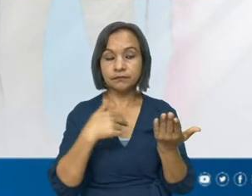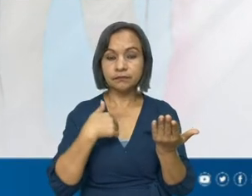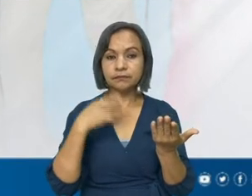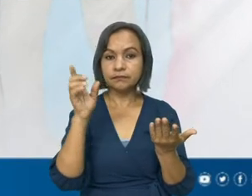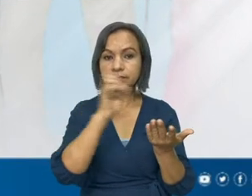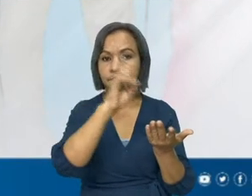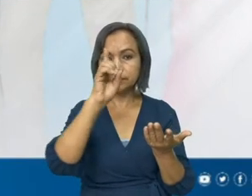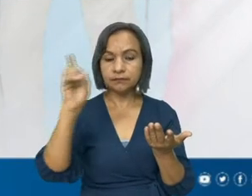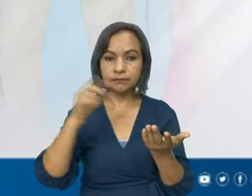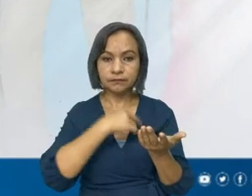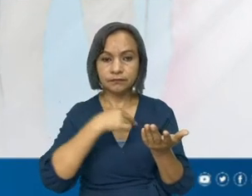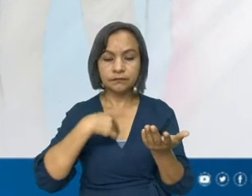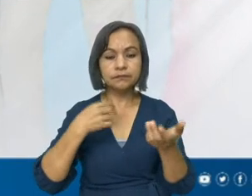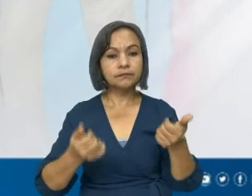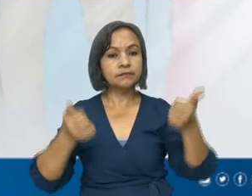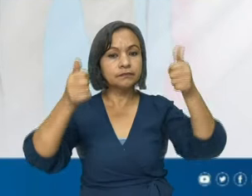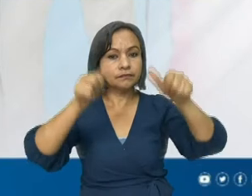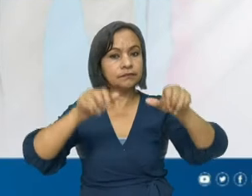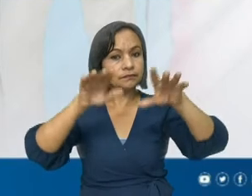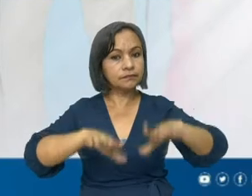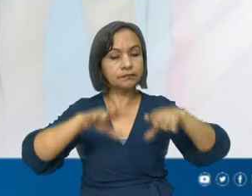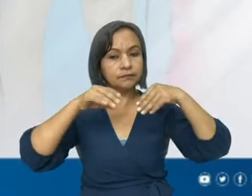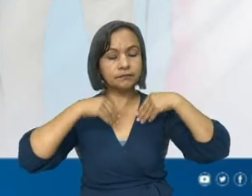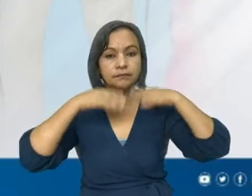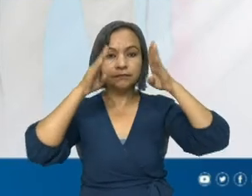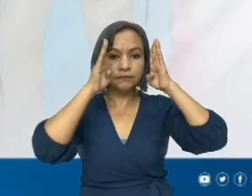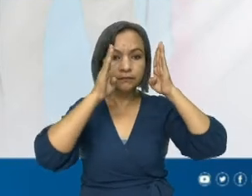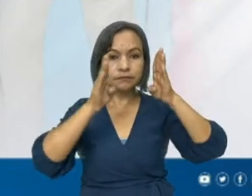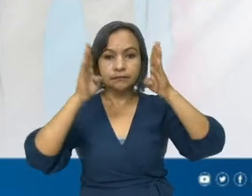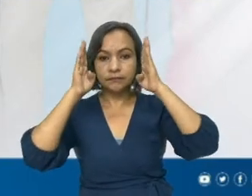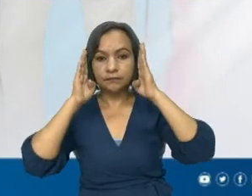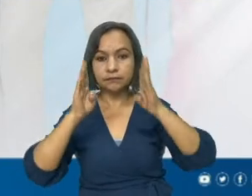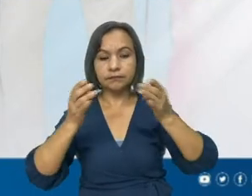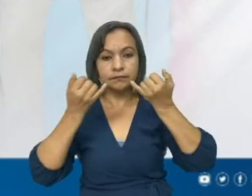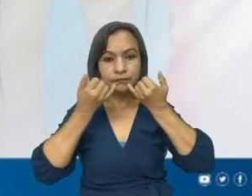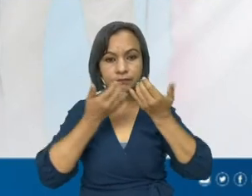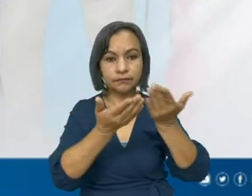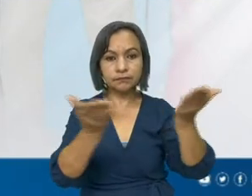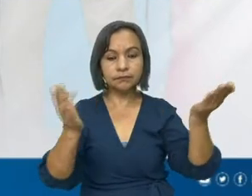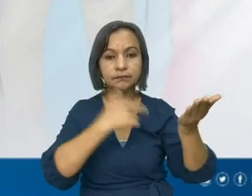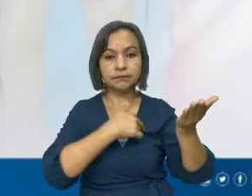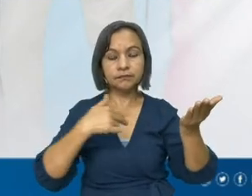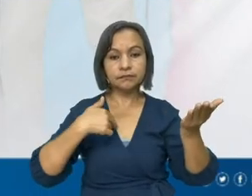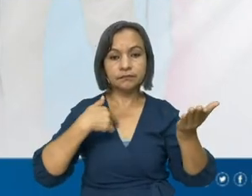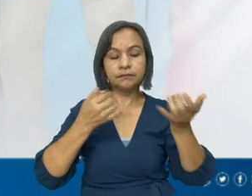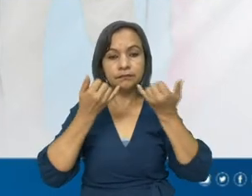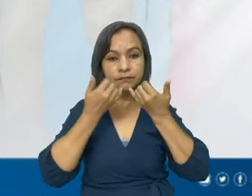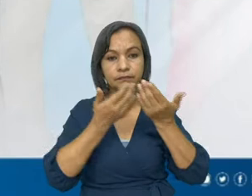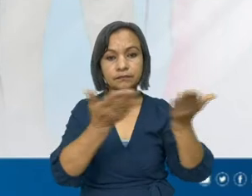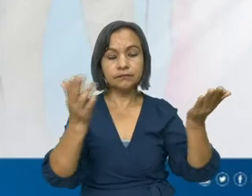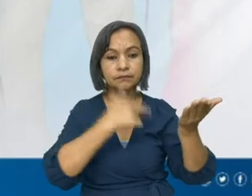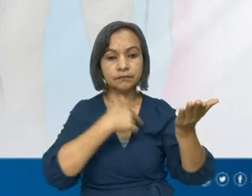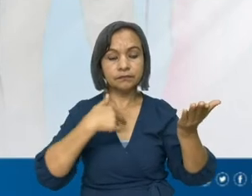donde han tomado en cuenta la cobertura. No es solo la información que nosotros brindamos, sino que es la información